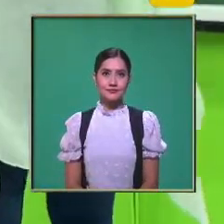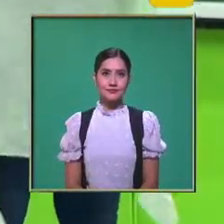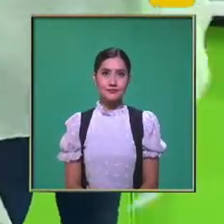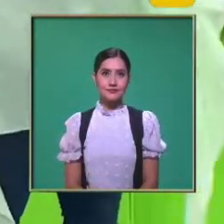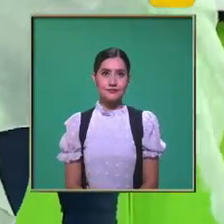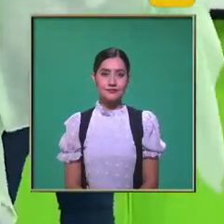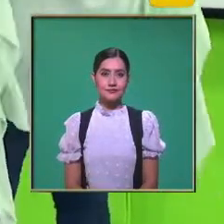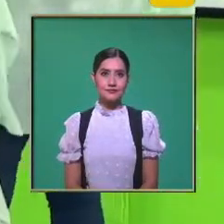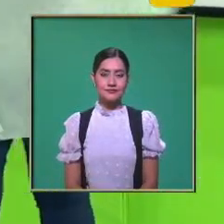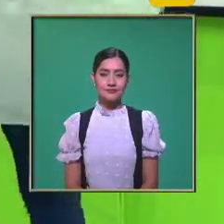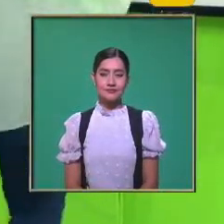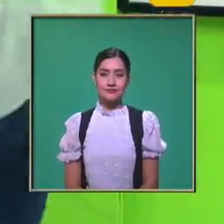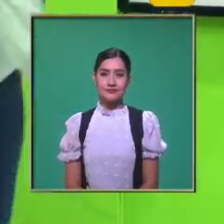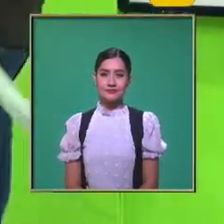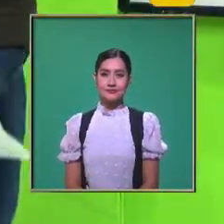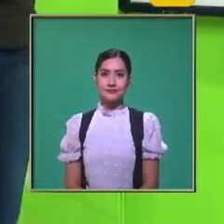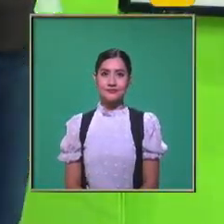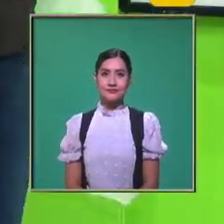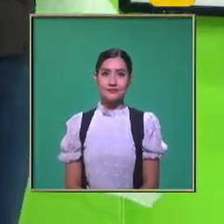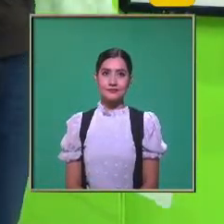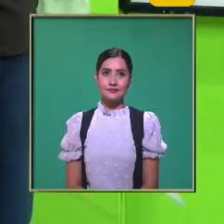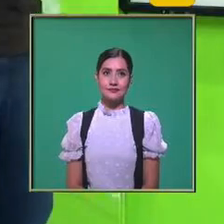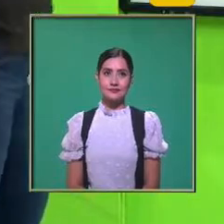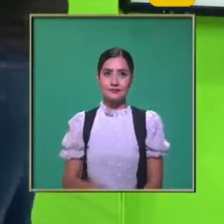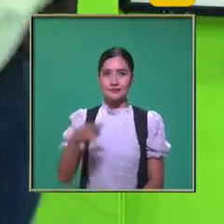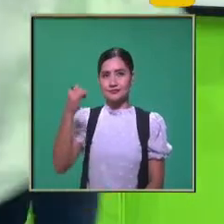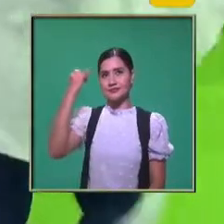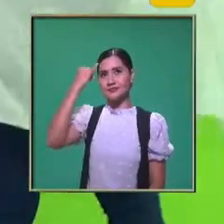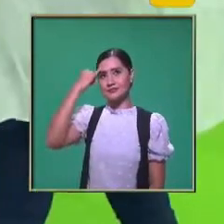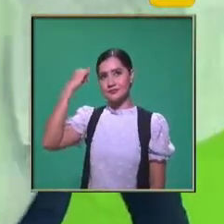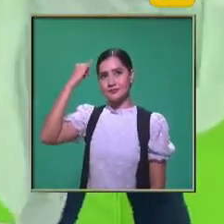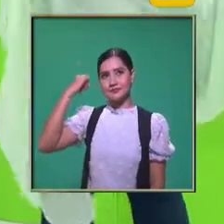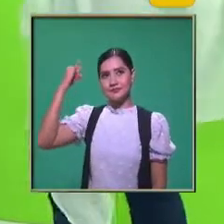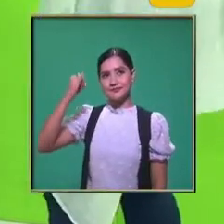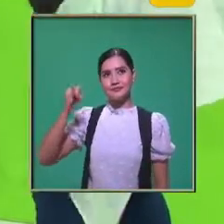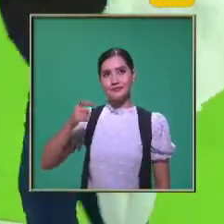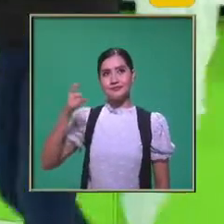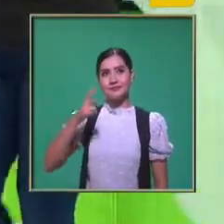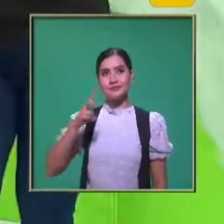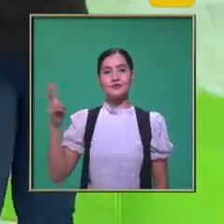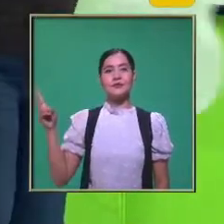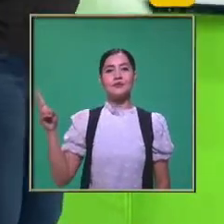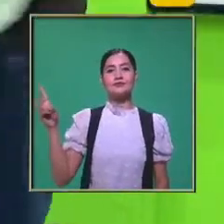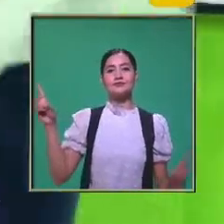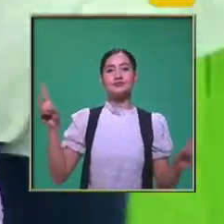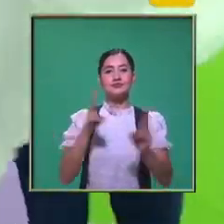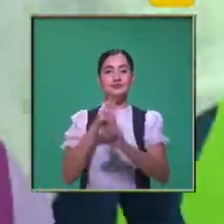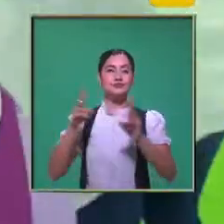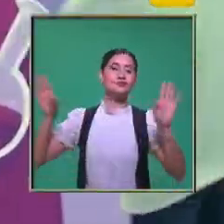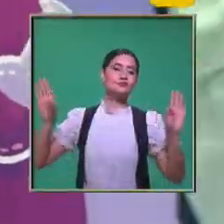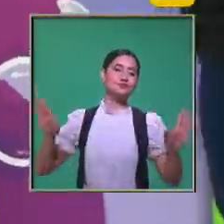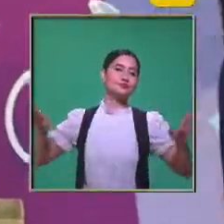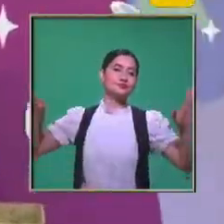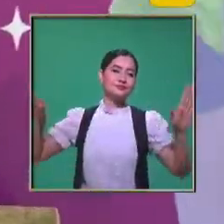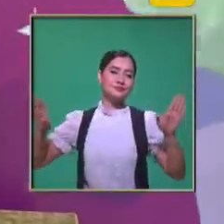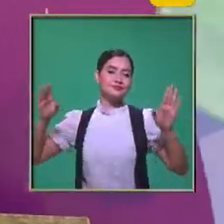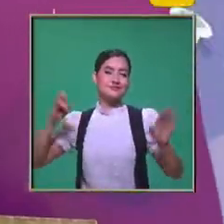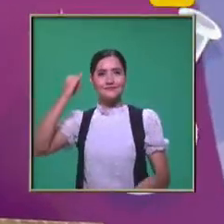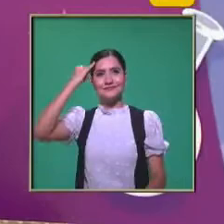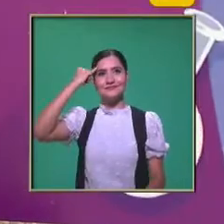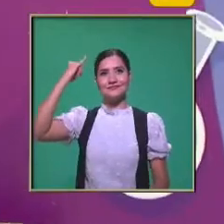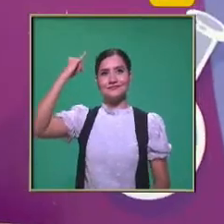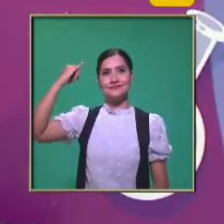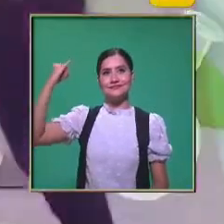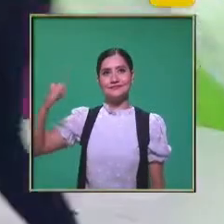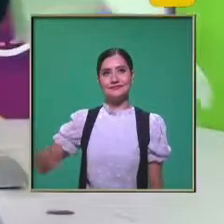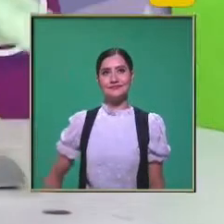Se levanta. Y entonces nos imaginamos que estamos volando, ¿verdad? Ay, la mía no se levanta, pero es que la mía está chiquita. A ver, ven para acá,